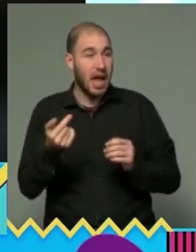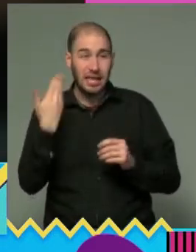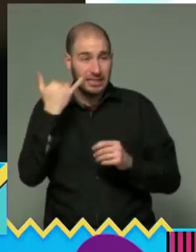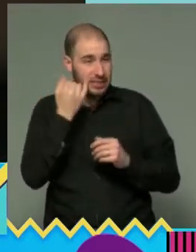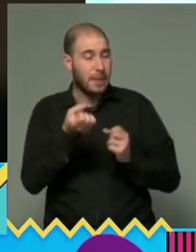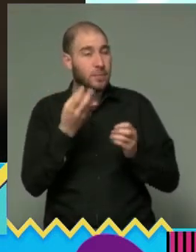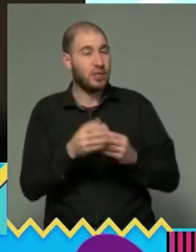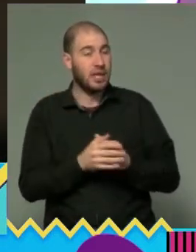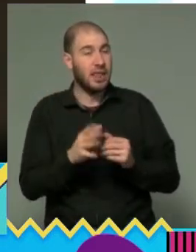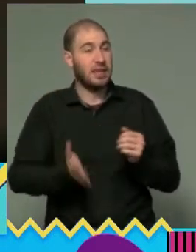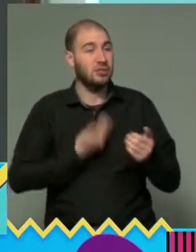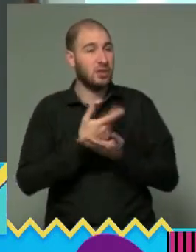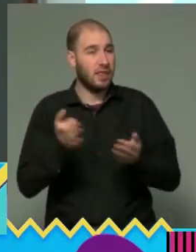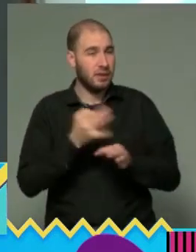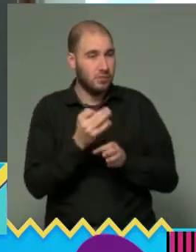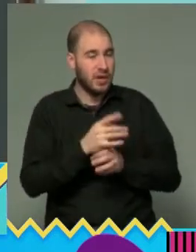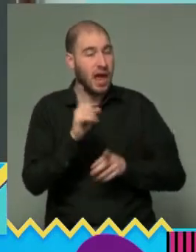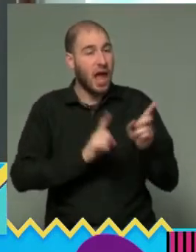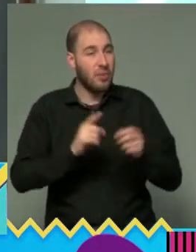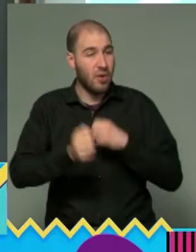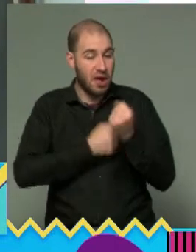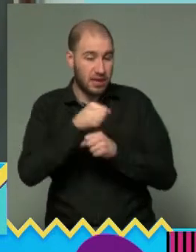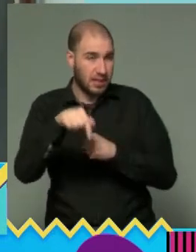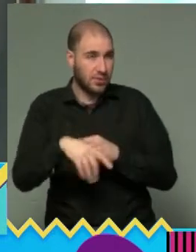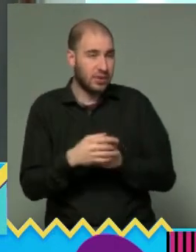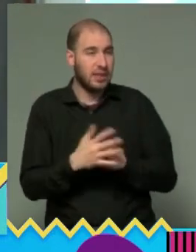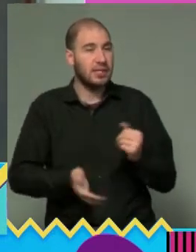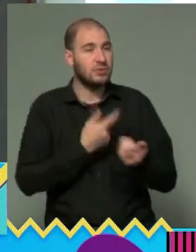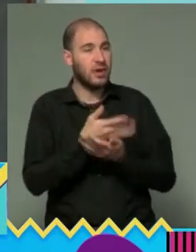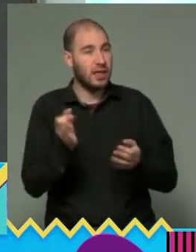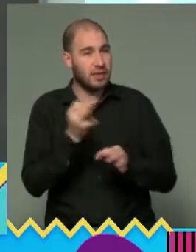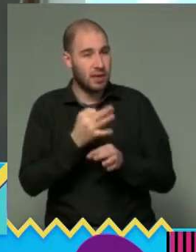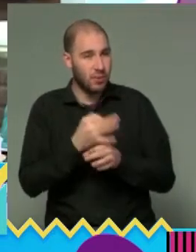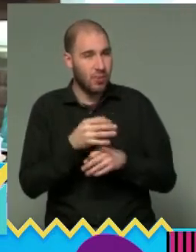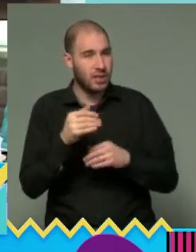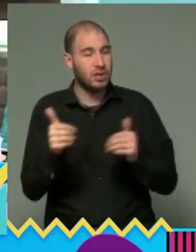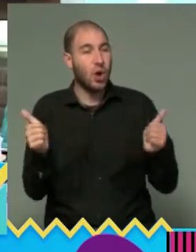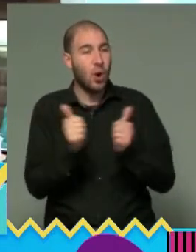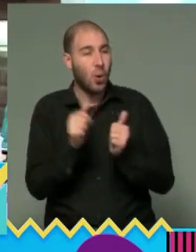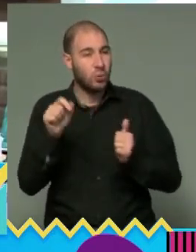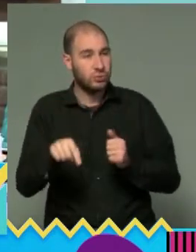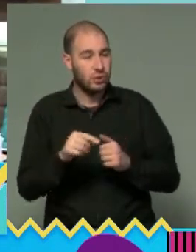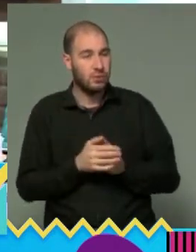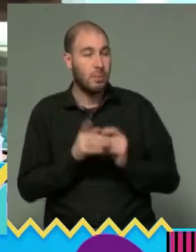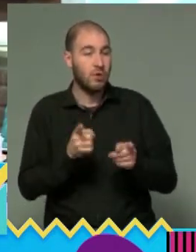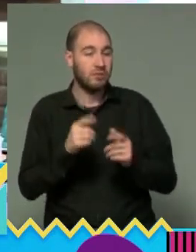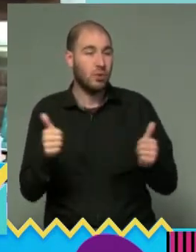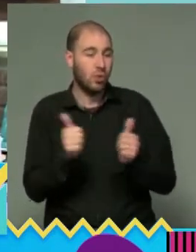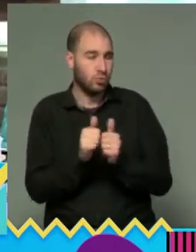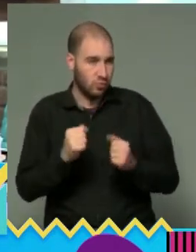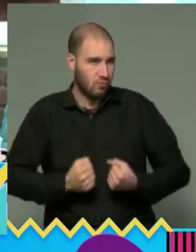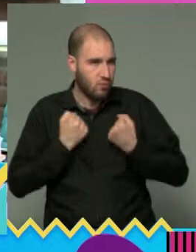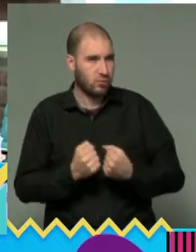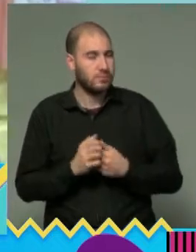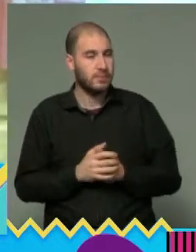haciendo porque desde la DGE, en casos que hemos tenido hasta ahora, la DGE ha estado al lado del docente muy